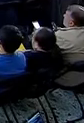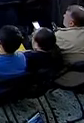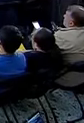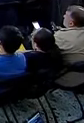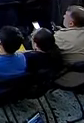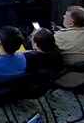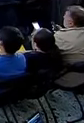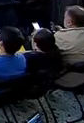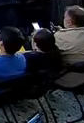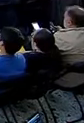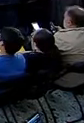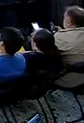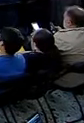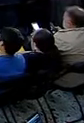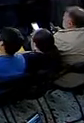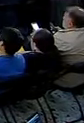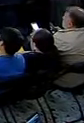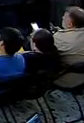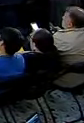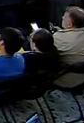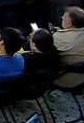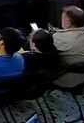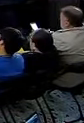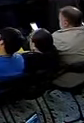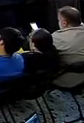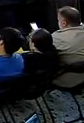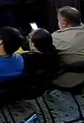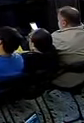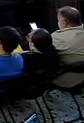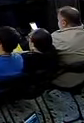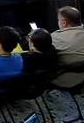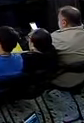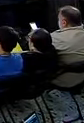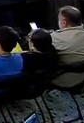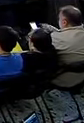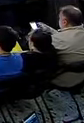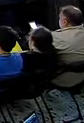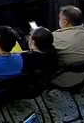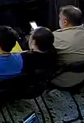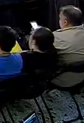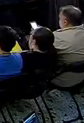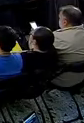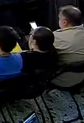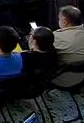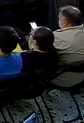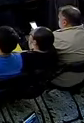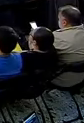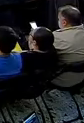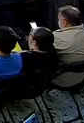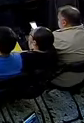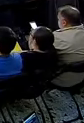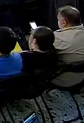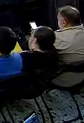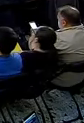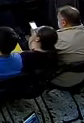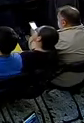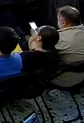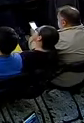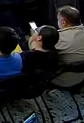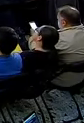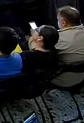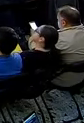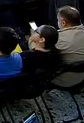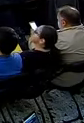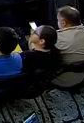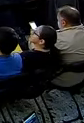Esto significa que para antes de que finalice el mes se tienen